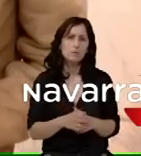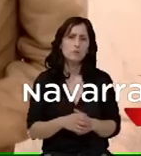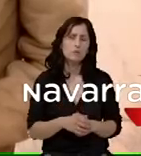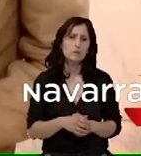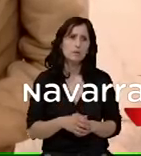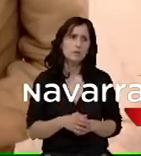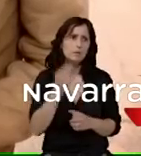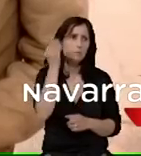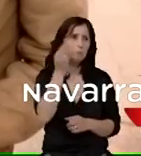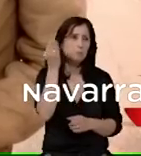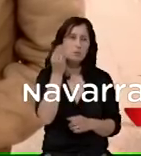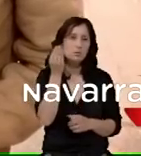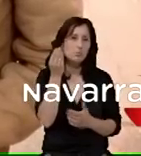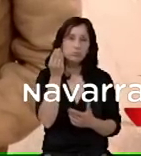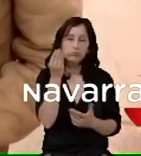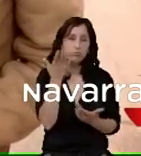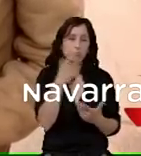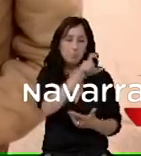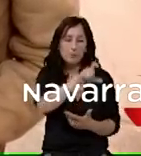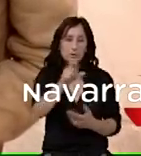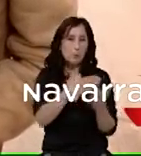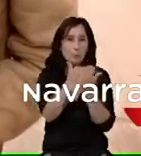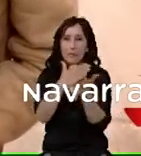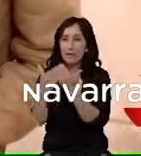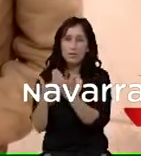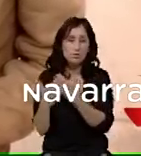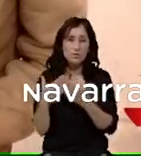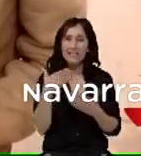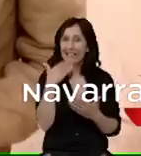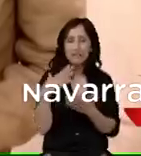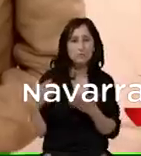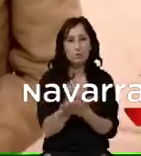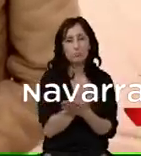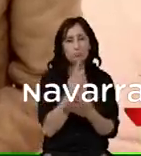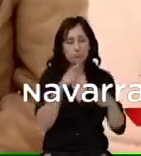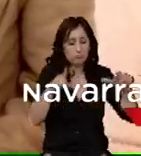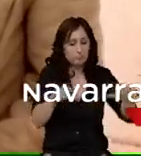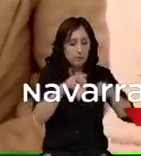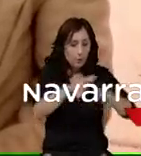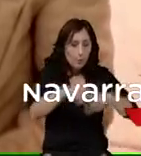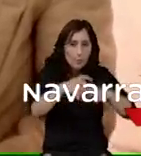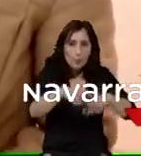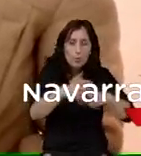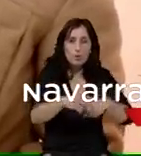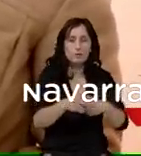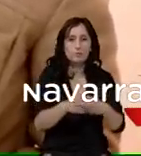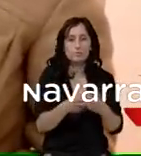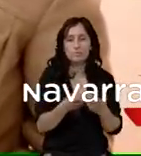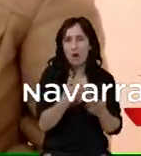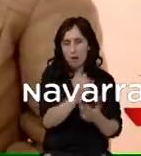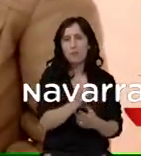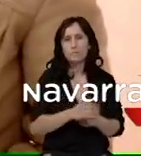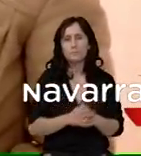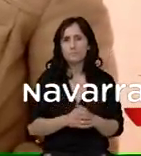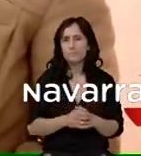Pues yo creo que casi todo el vecindario del pueblo tiene un huerto, una pequeña finca de huerta, vaya.